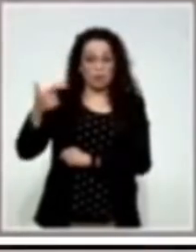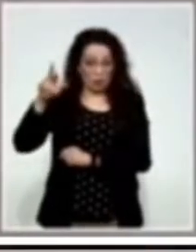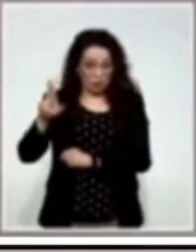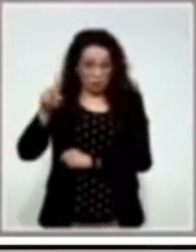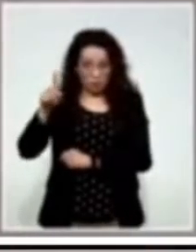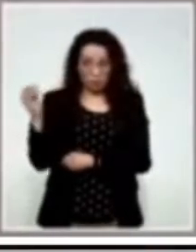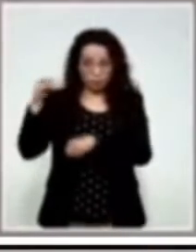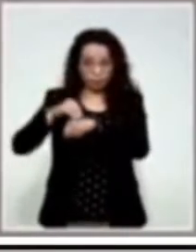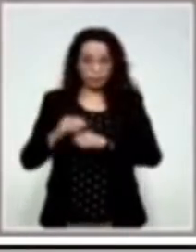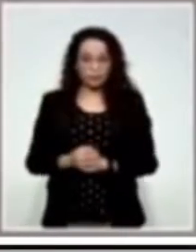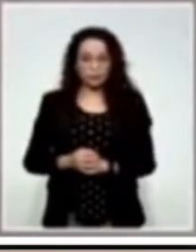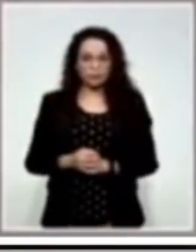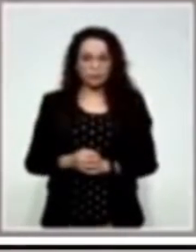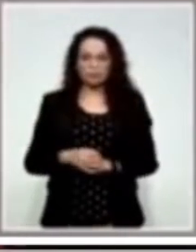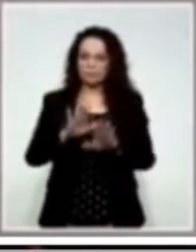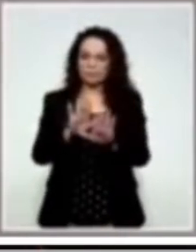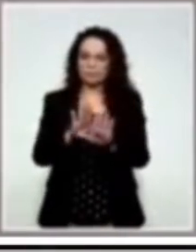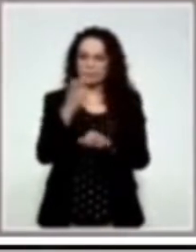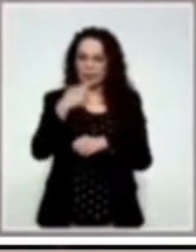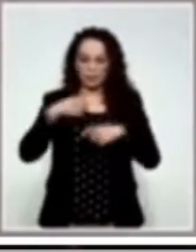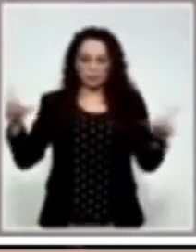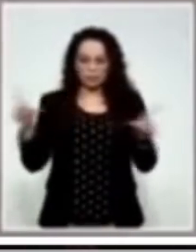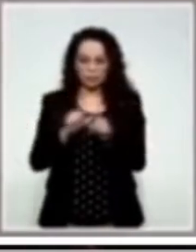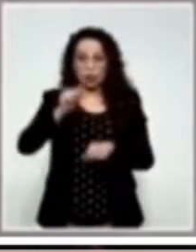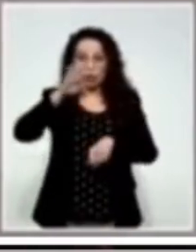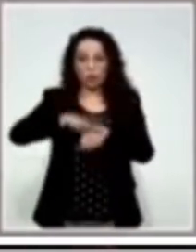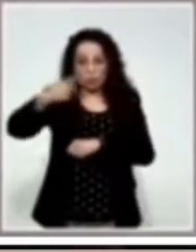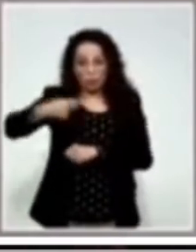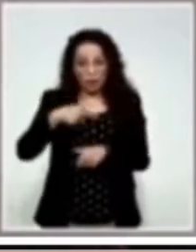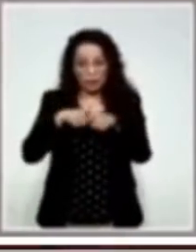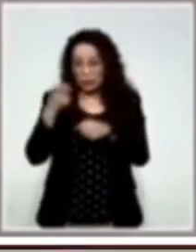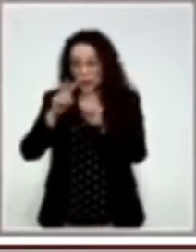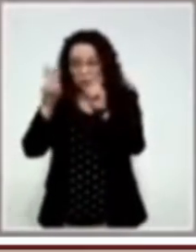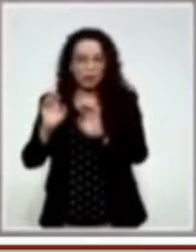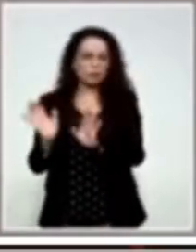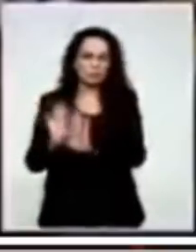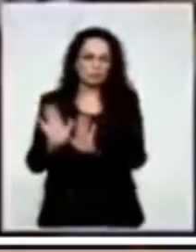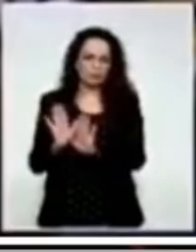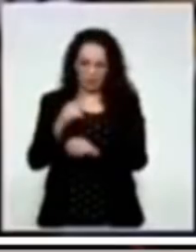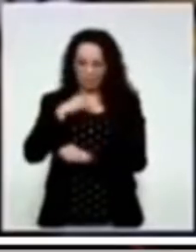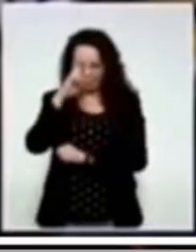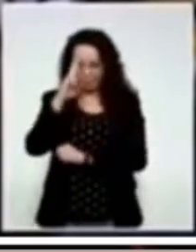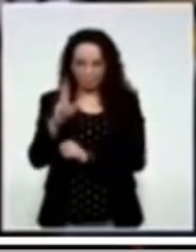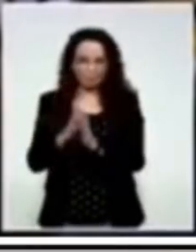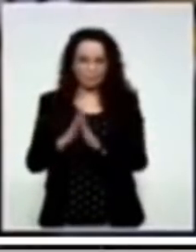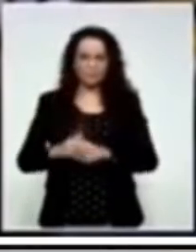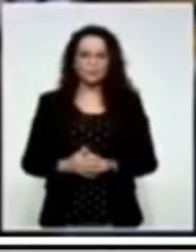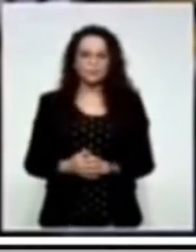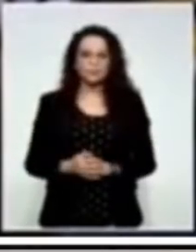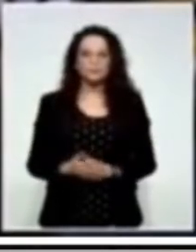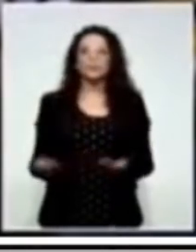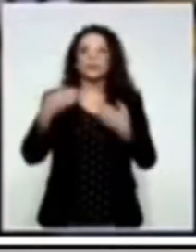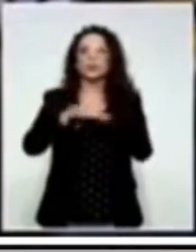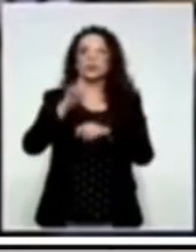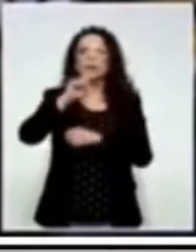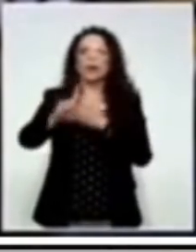tema después de lo que dije ya es inoperante, con todo respeto. Ok, regresando al tema de la ley de la industria